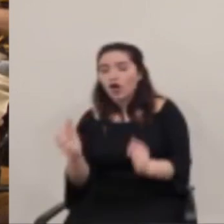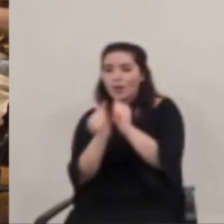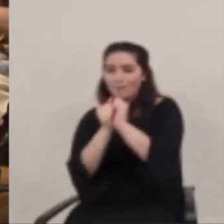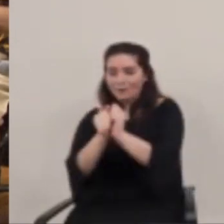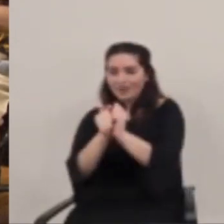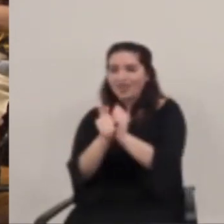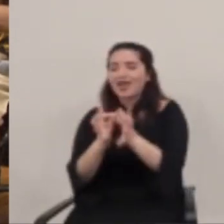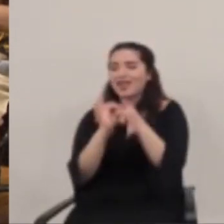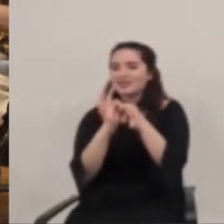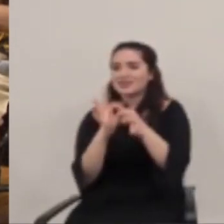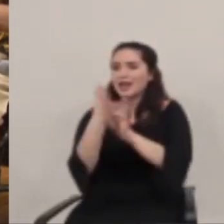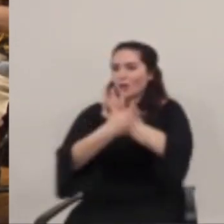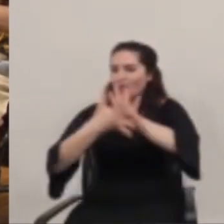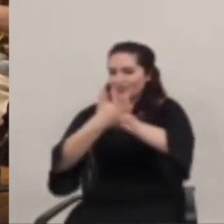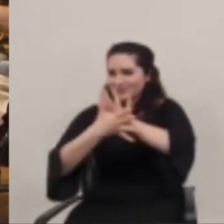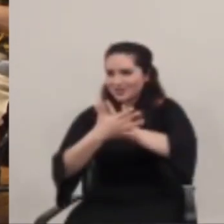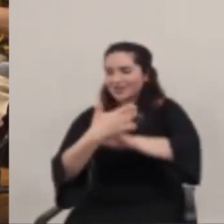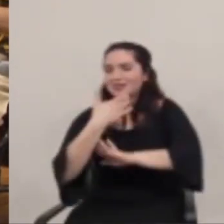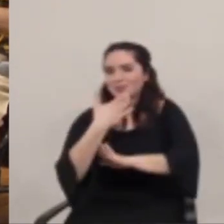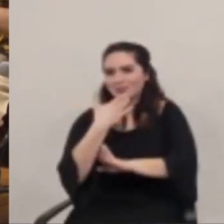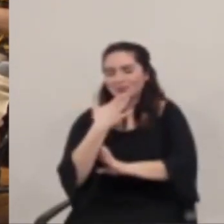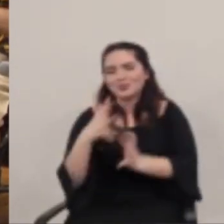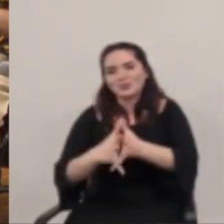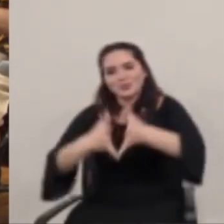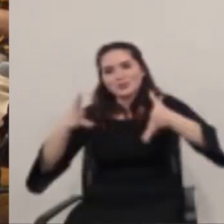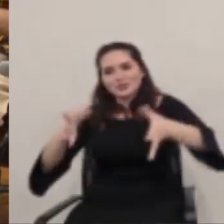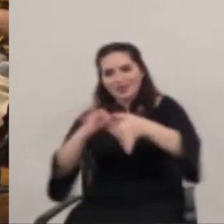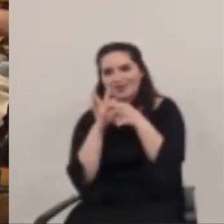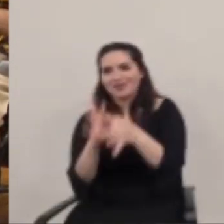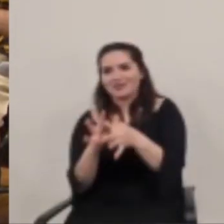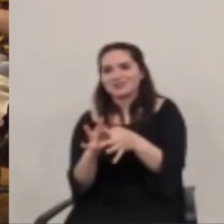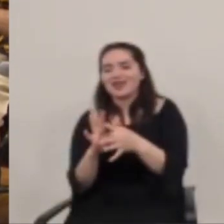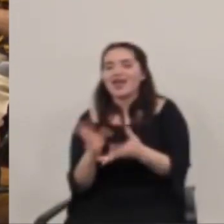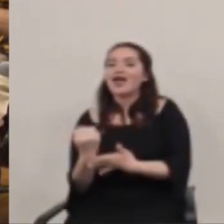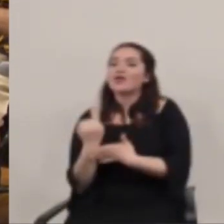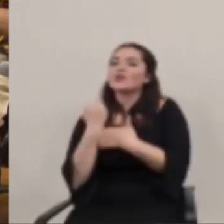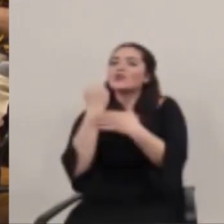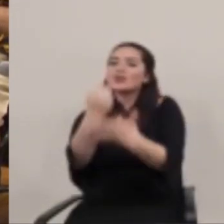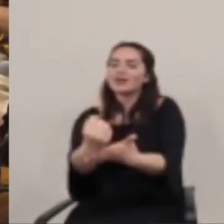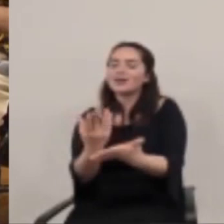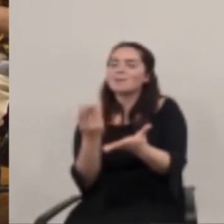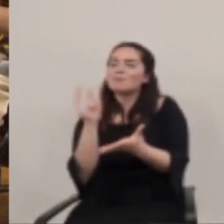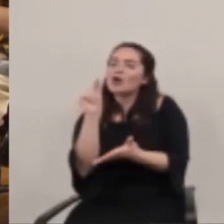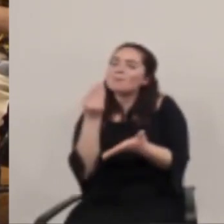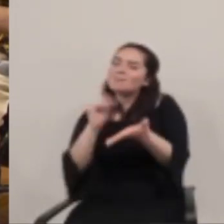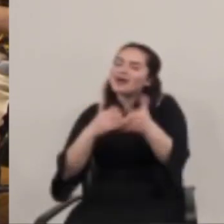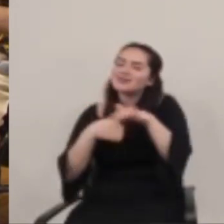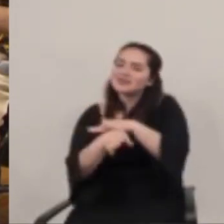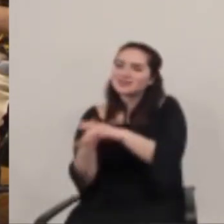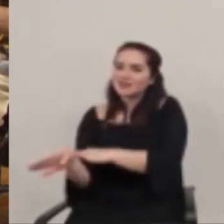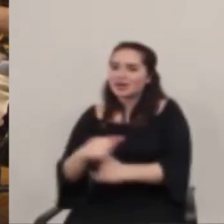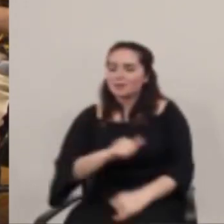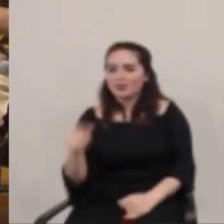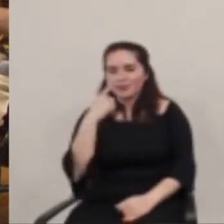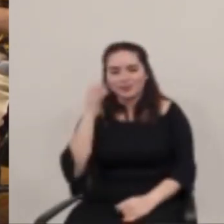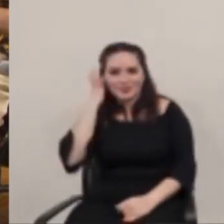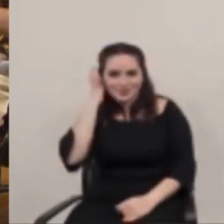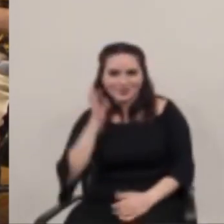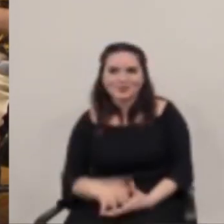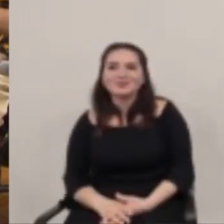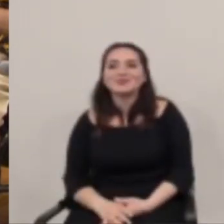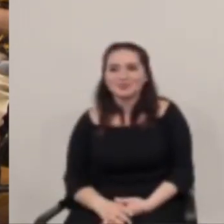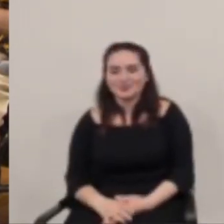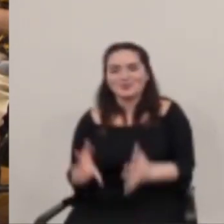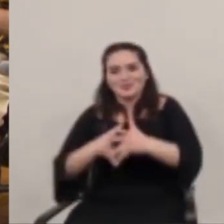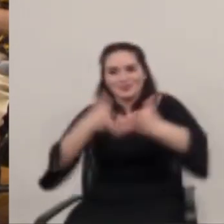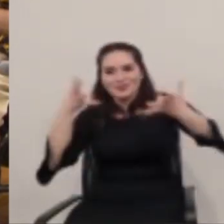haya lengua de señas. Muchísimas gracias también por ayudarnos a que sea un poco más accesible para todas y para todos. Así es que